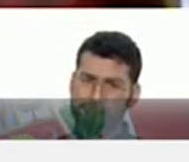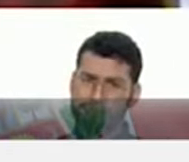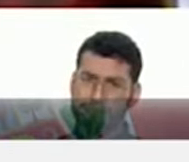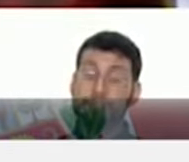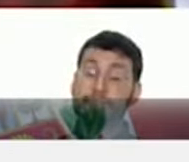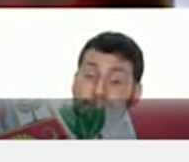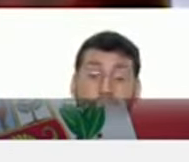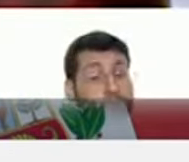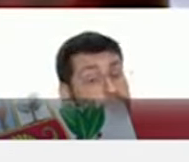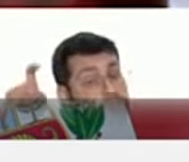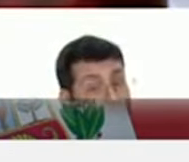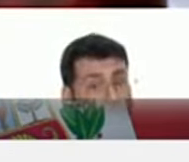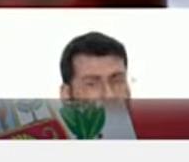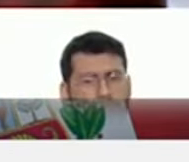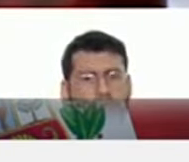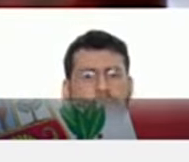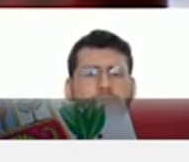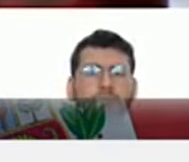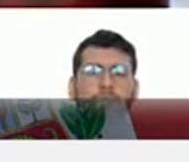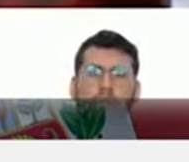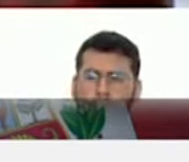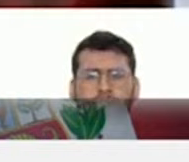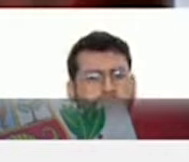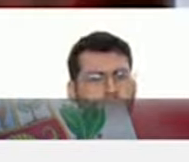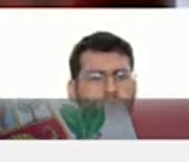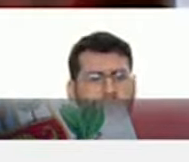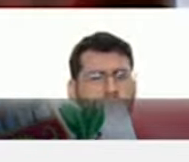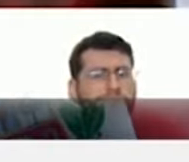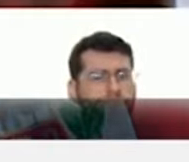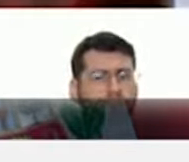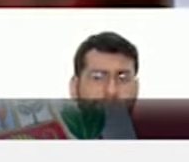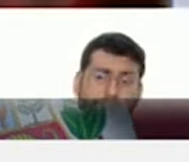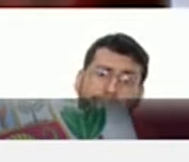tienen que hacer meas culpas.